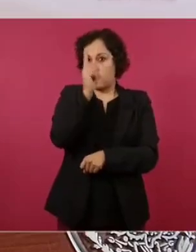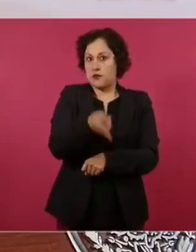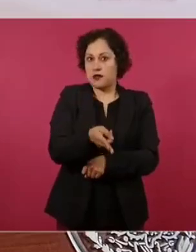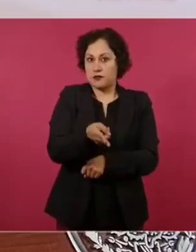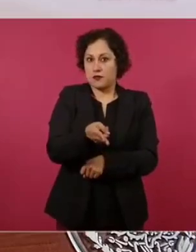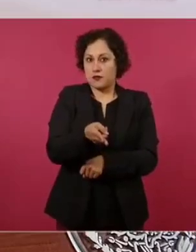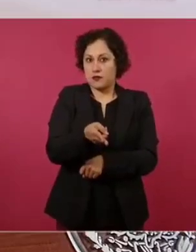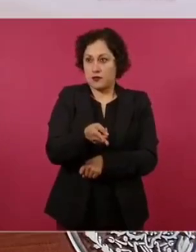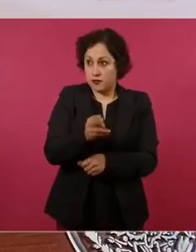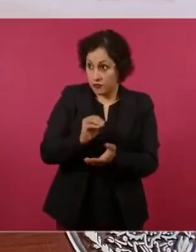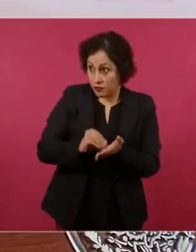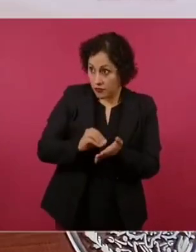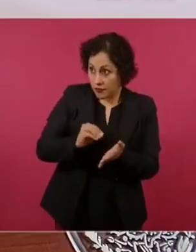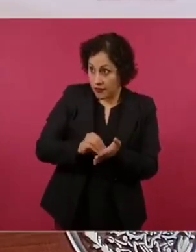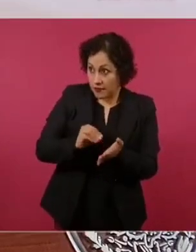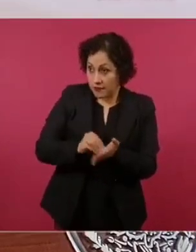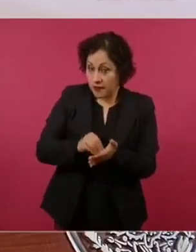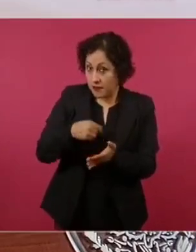Bueno,